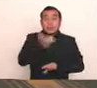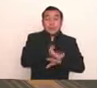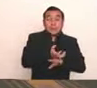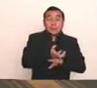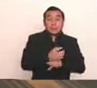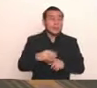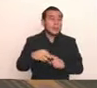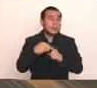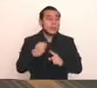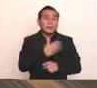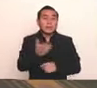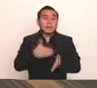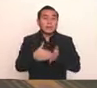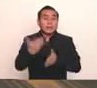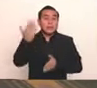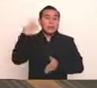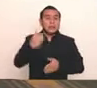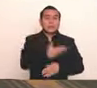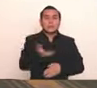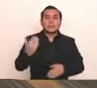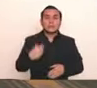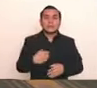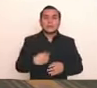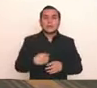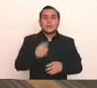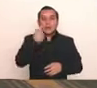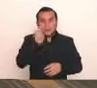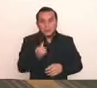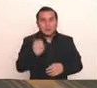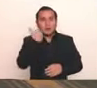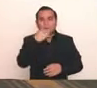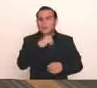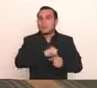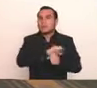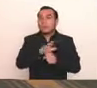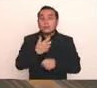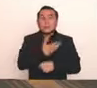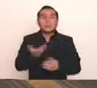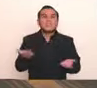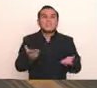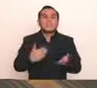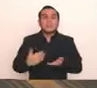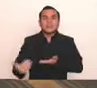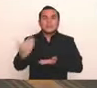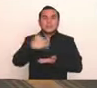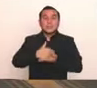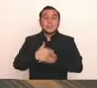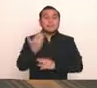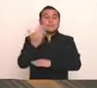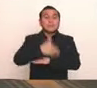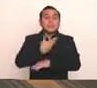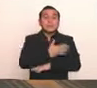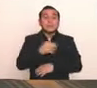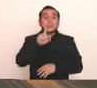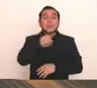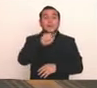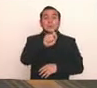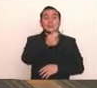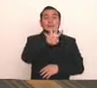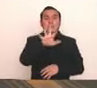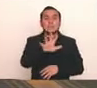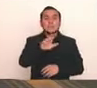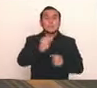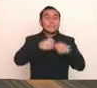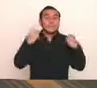modelos de las medidas movilización de positivos pruebas nexos trastornados ingresados por fronteras y puntos ciegos 1.45